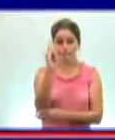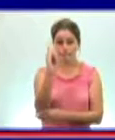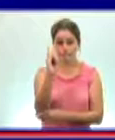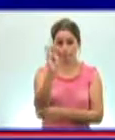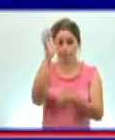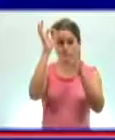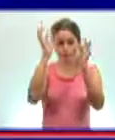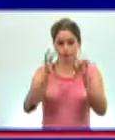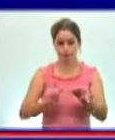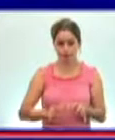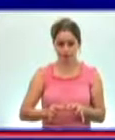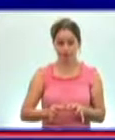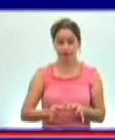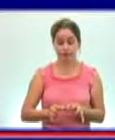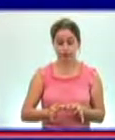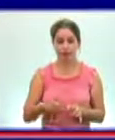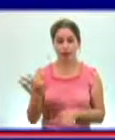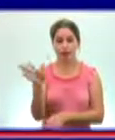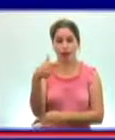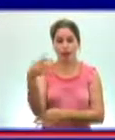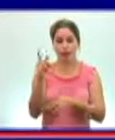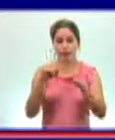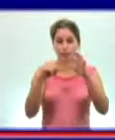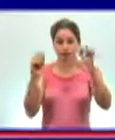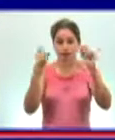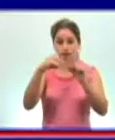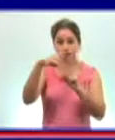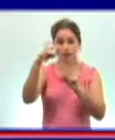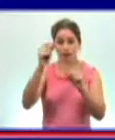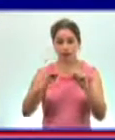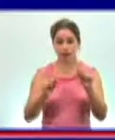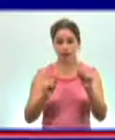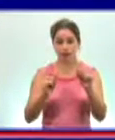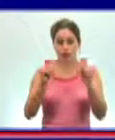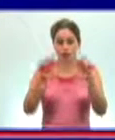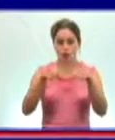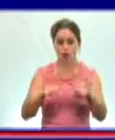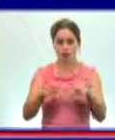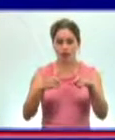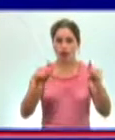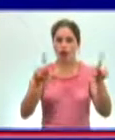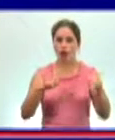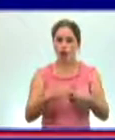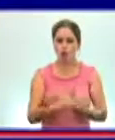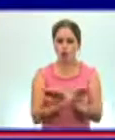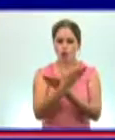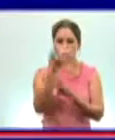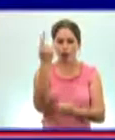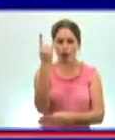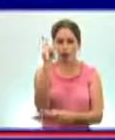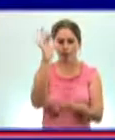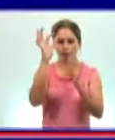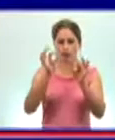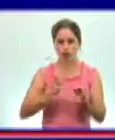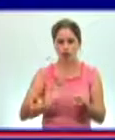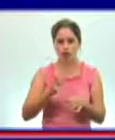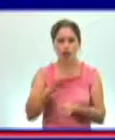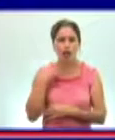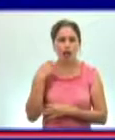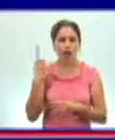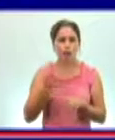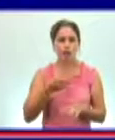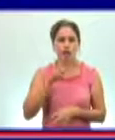decir, la bandera de la estrella solitaria hoy en día y el escudo de la palma real. Y que la muerte de López y Agüero,